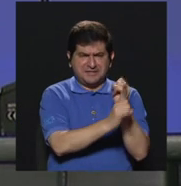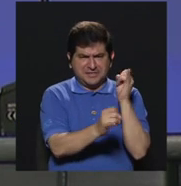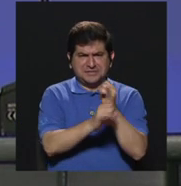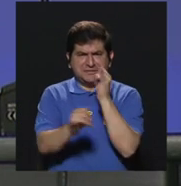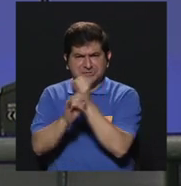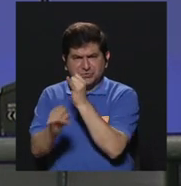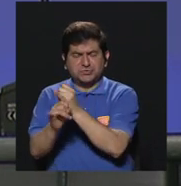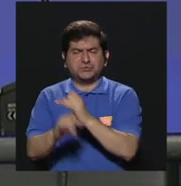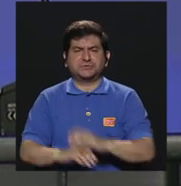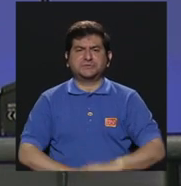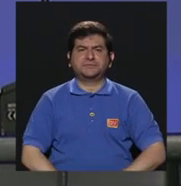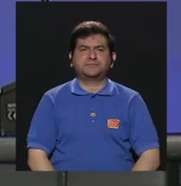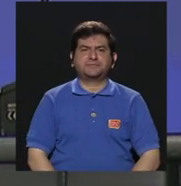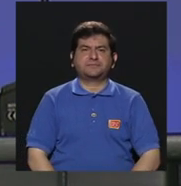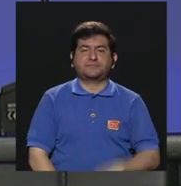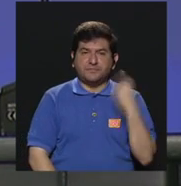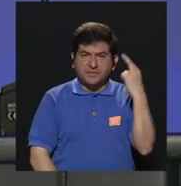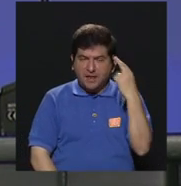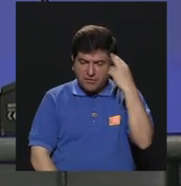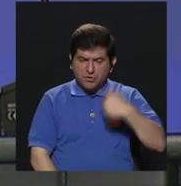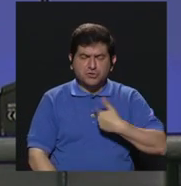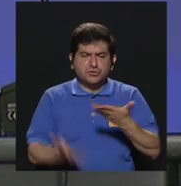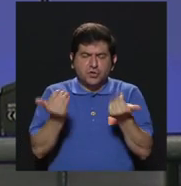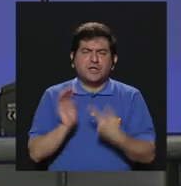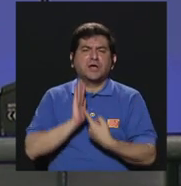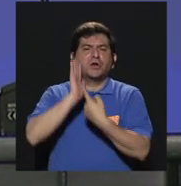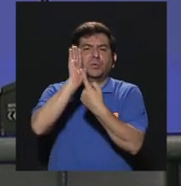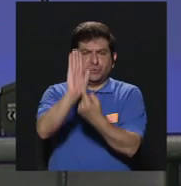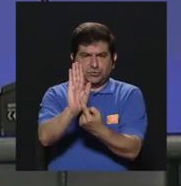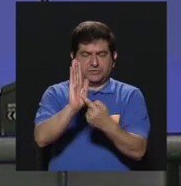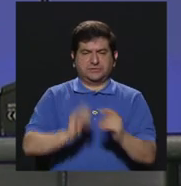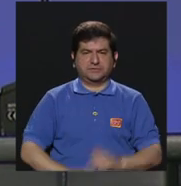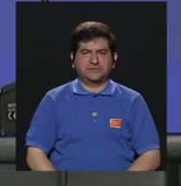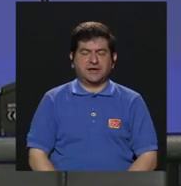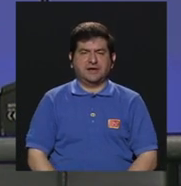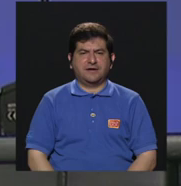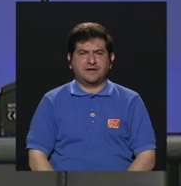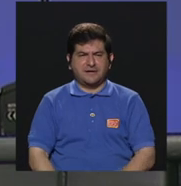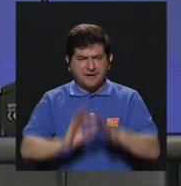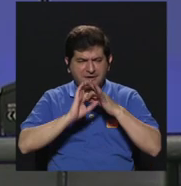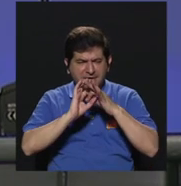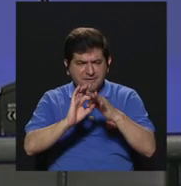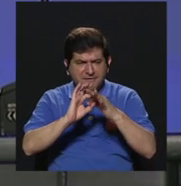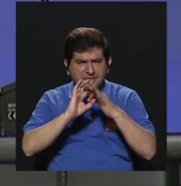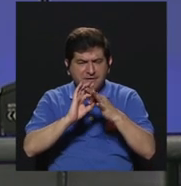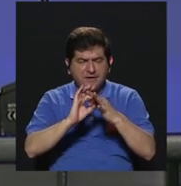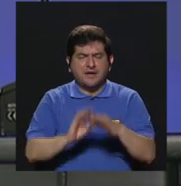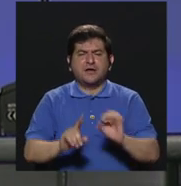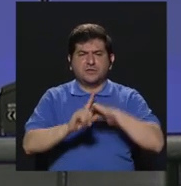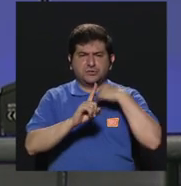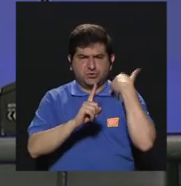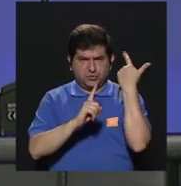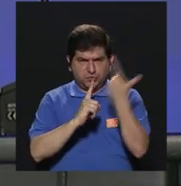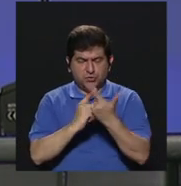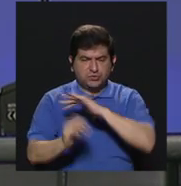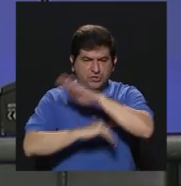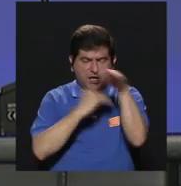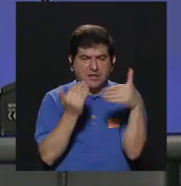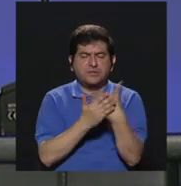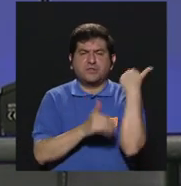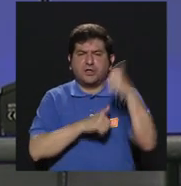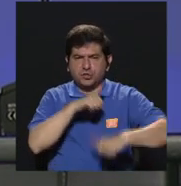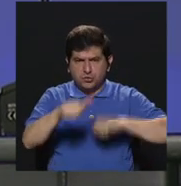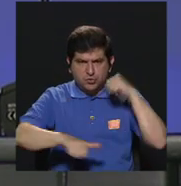instituciones, porque he querido dejar patente la estrecha raigambre social de toda